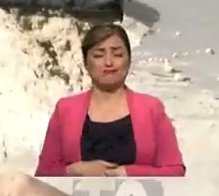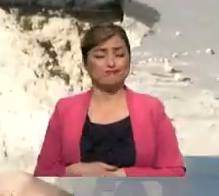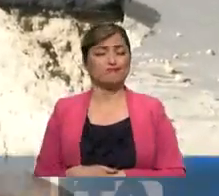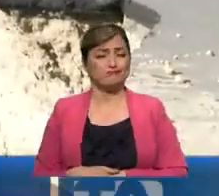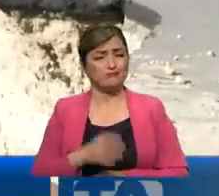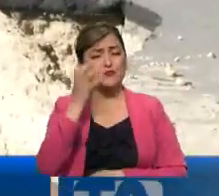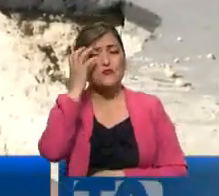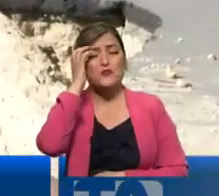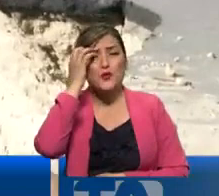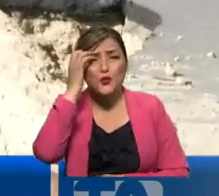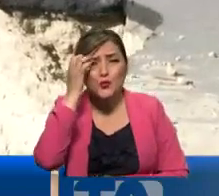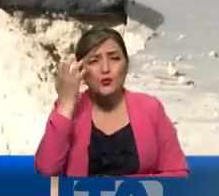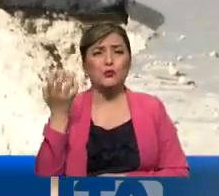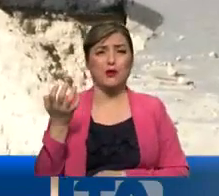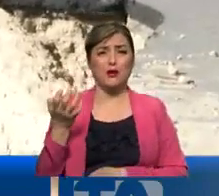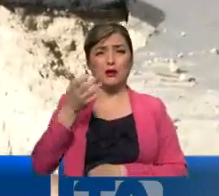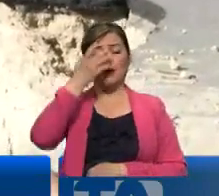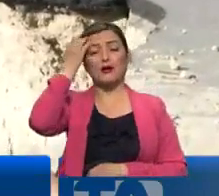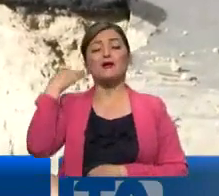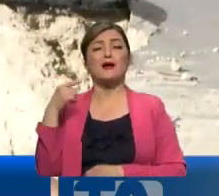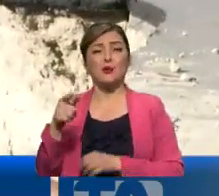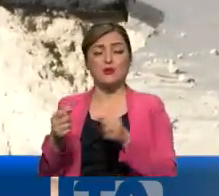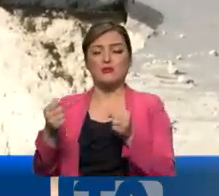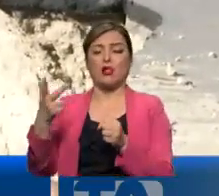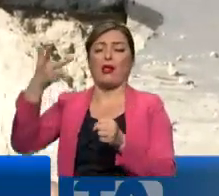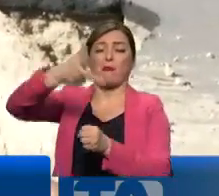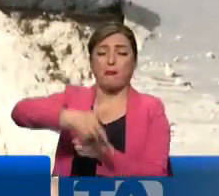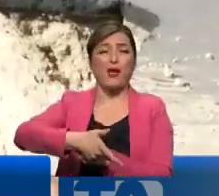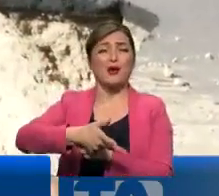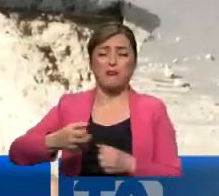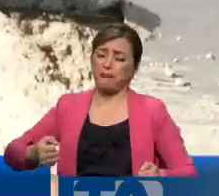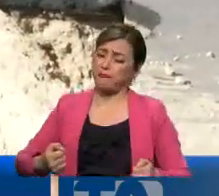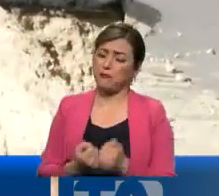preocupa porque en cualquier momento aquí va a haber un accidente